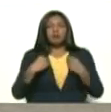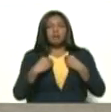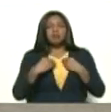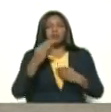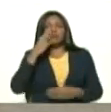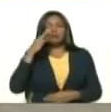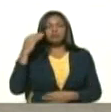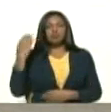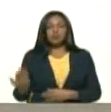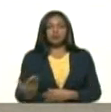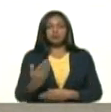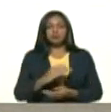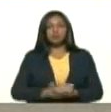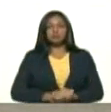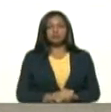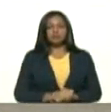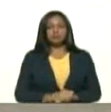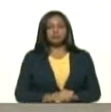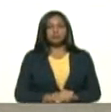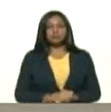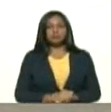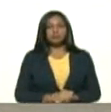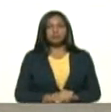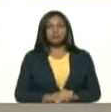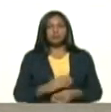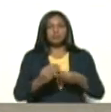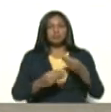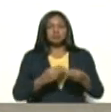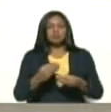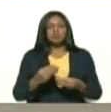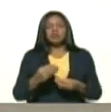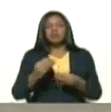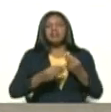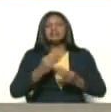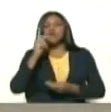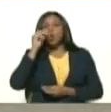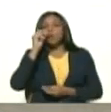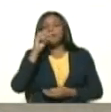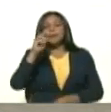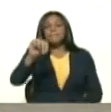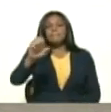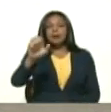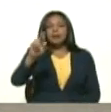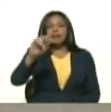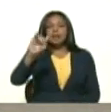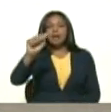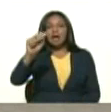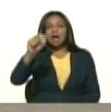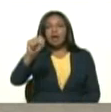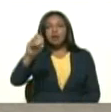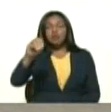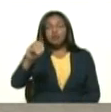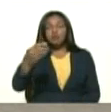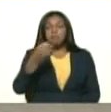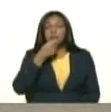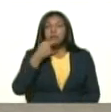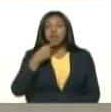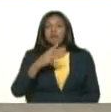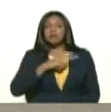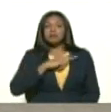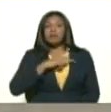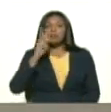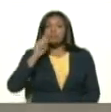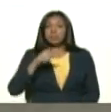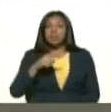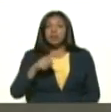Gregorio Hernández, hecho por Mariano Álvarez, extraordinaria. Venevisión debería